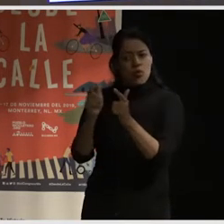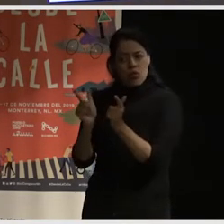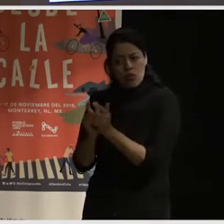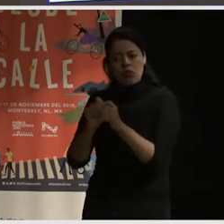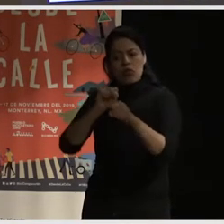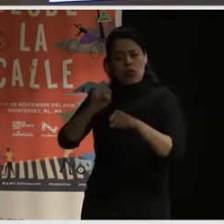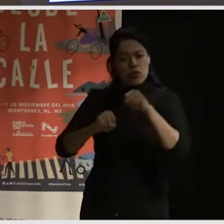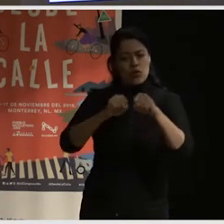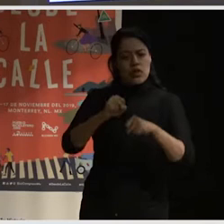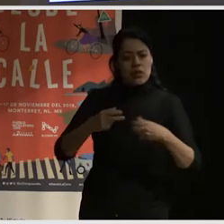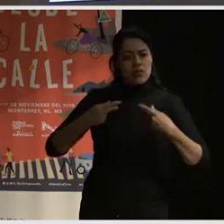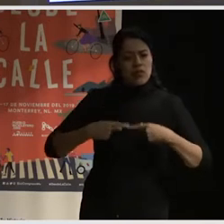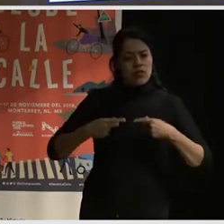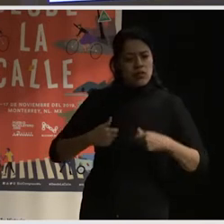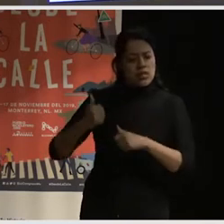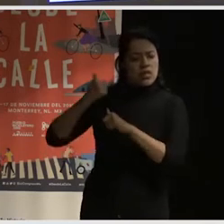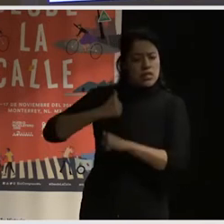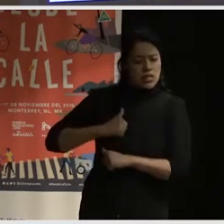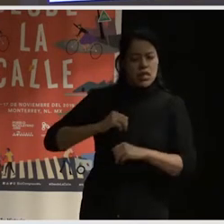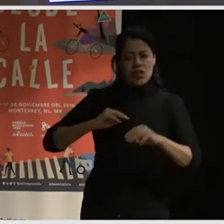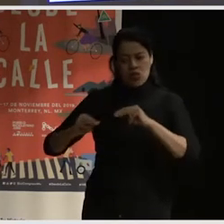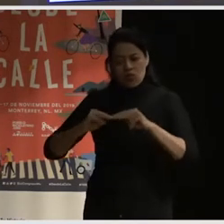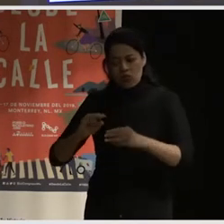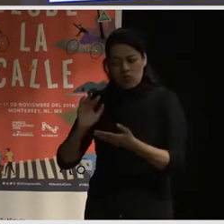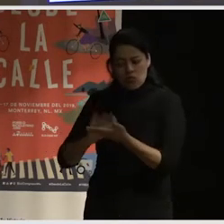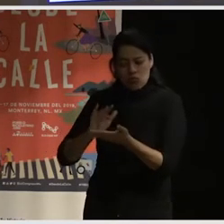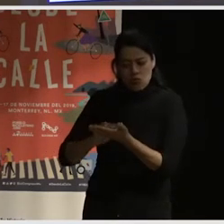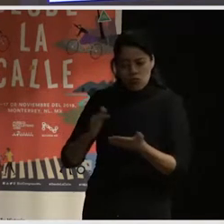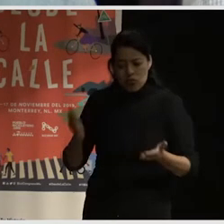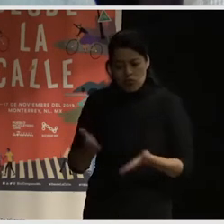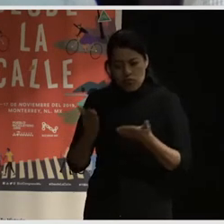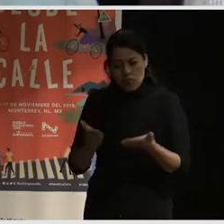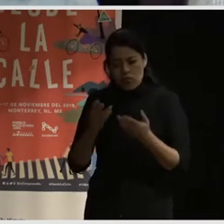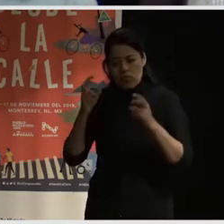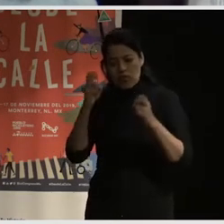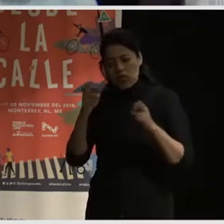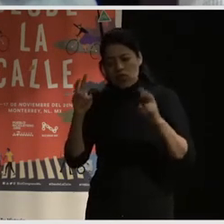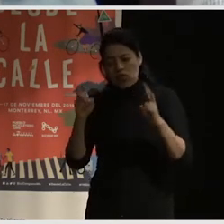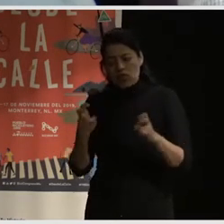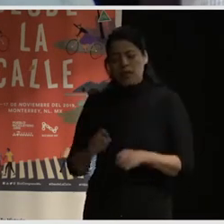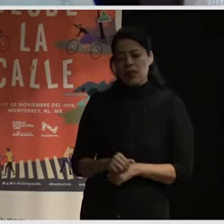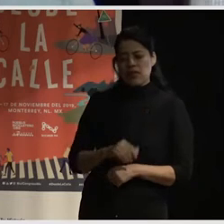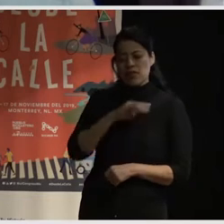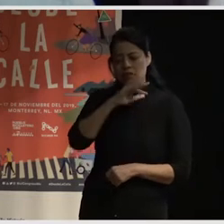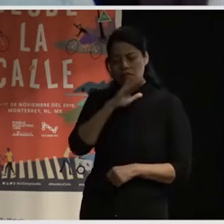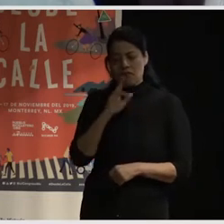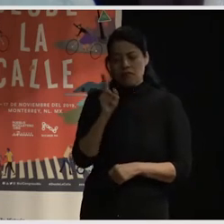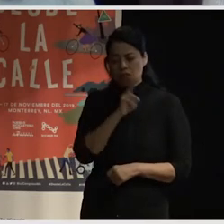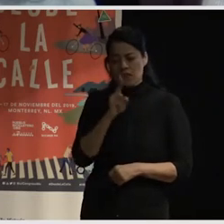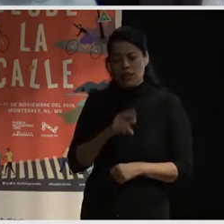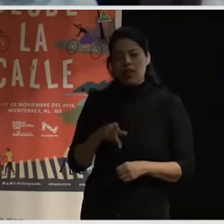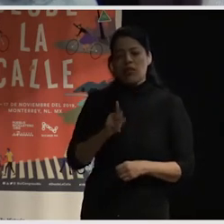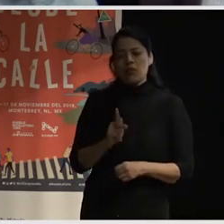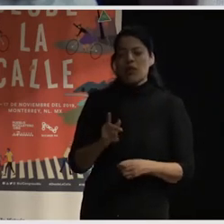a gente que se ha estado movilizando en gran medida a favor de cuestiones pero también nos preguntamos cómo podemos llegar a